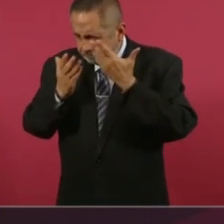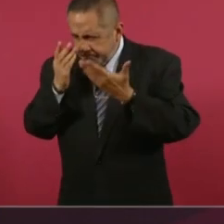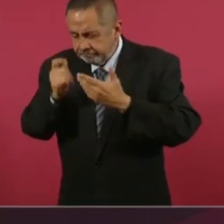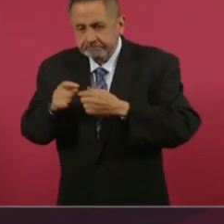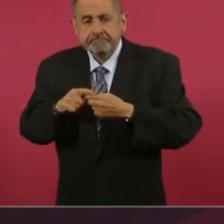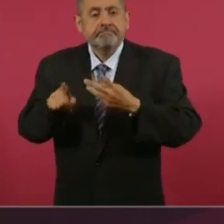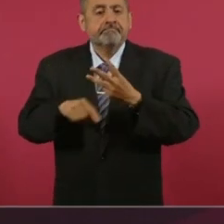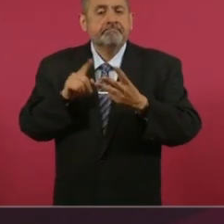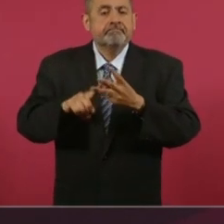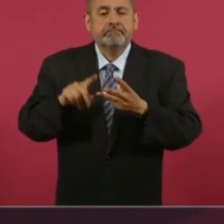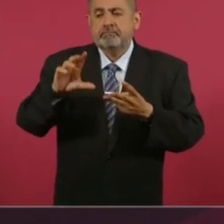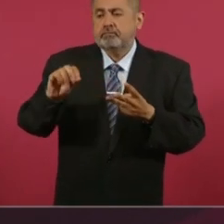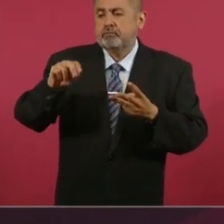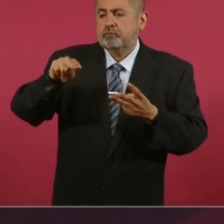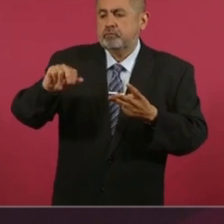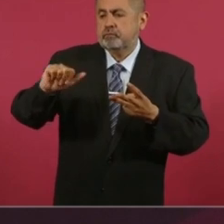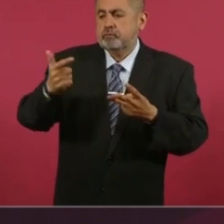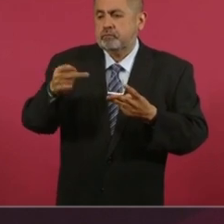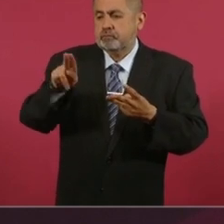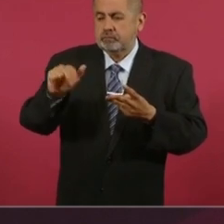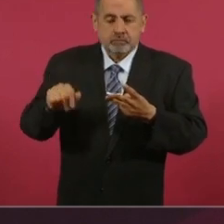la Comisión del Agua,